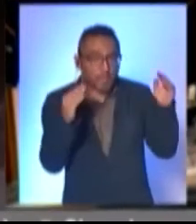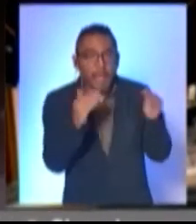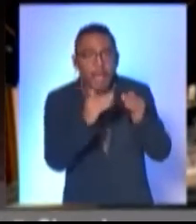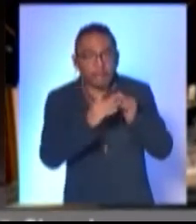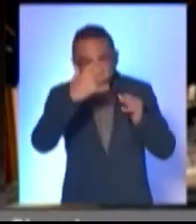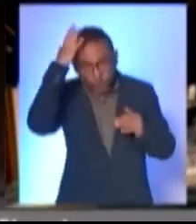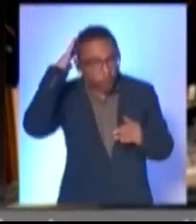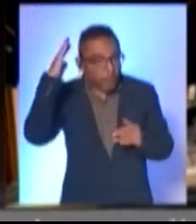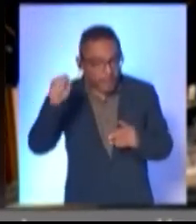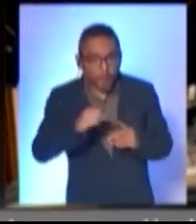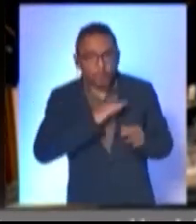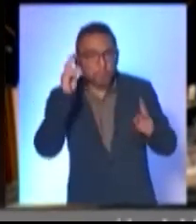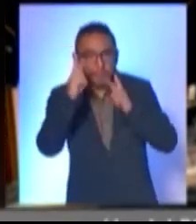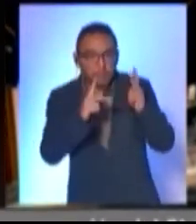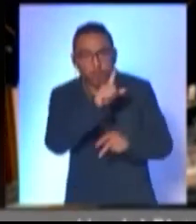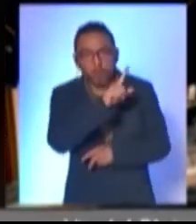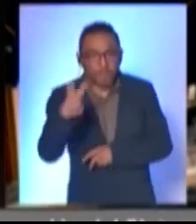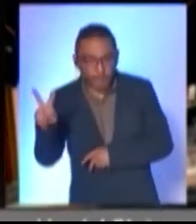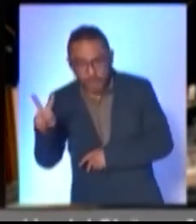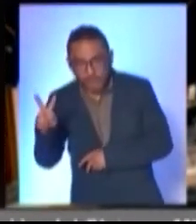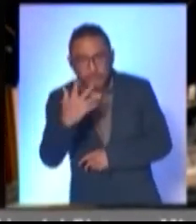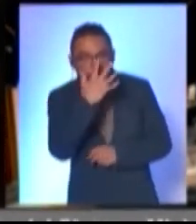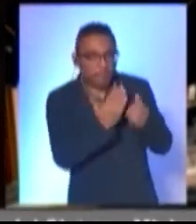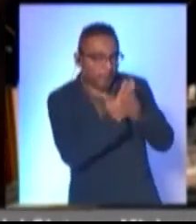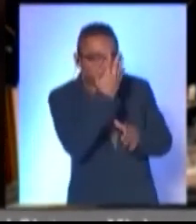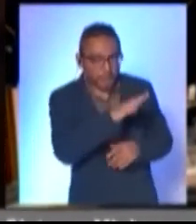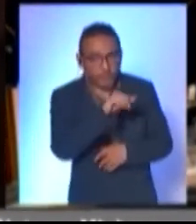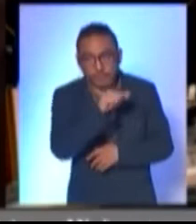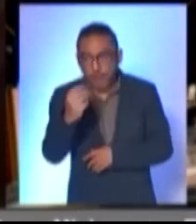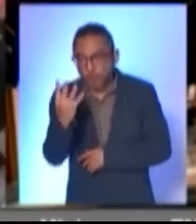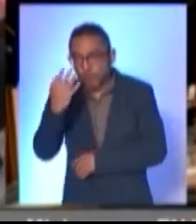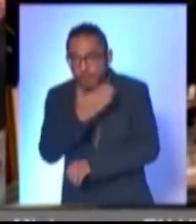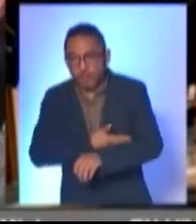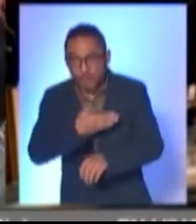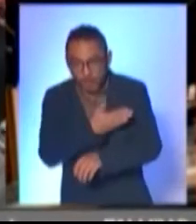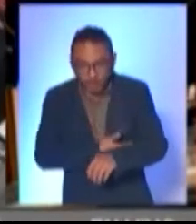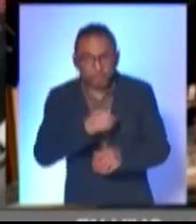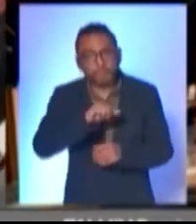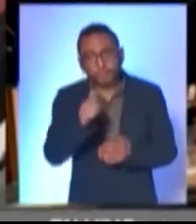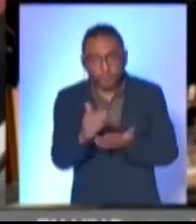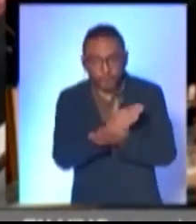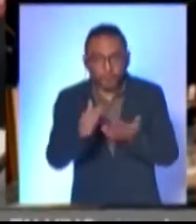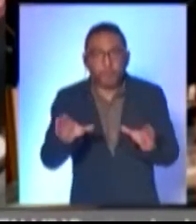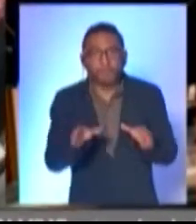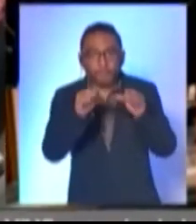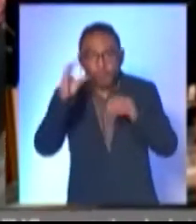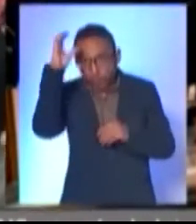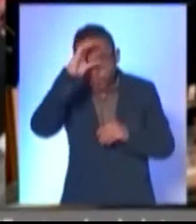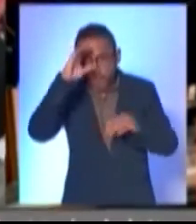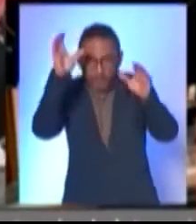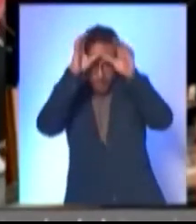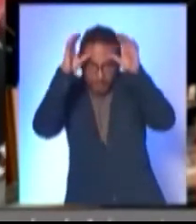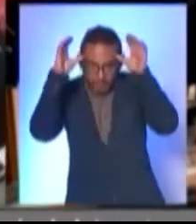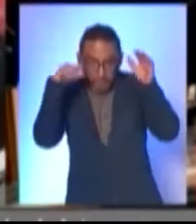de Morelos recibirá visitantes de lunes a viernes, de 10 de la mañana a 4 de la tarde. Por otro lado, el Centro Cultural Clavijero